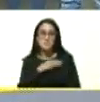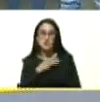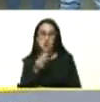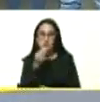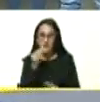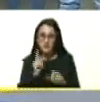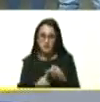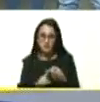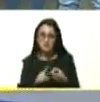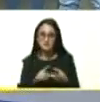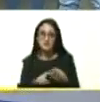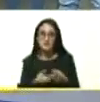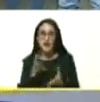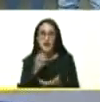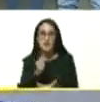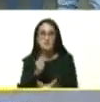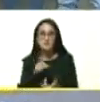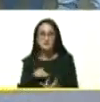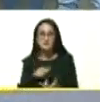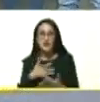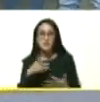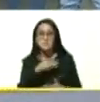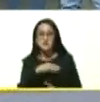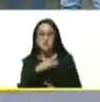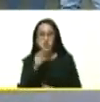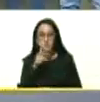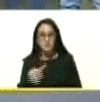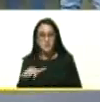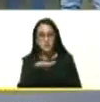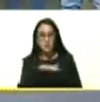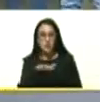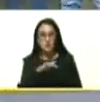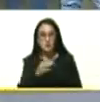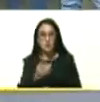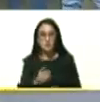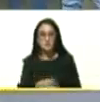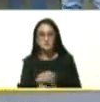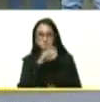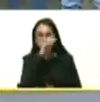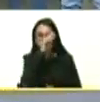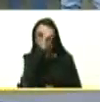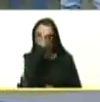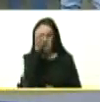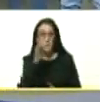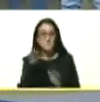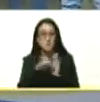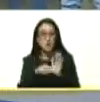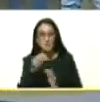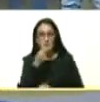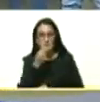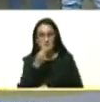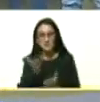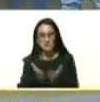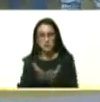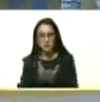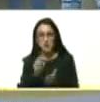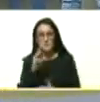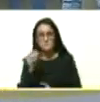alimentación, el CLAT, que es una gran misión para el pueblo, la artillería, el programa de alimentación